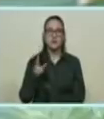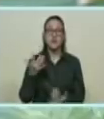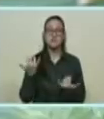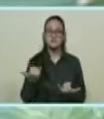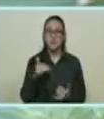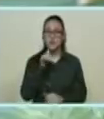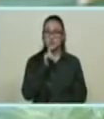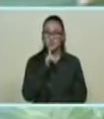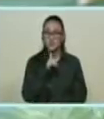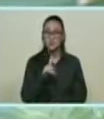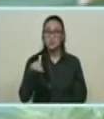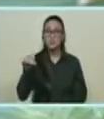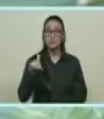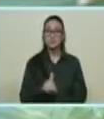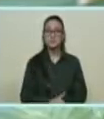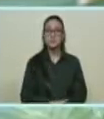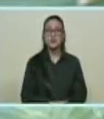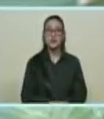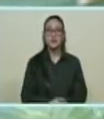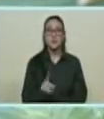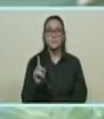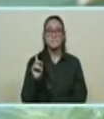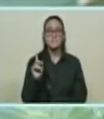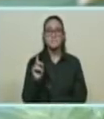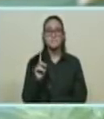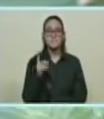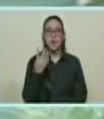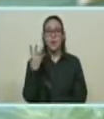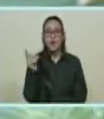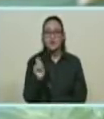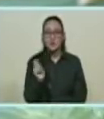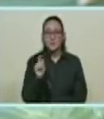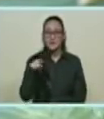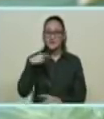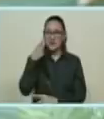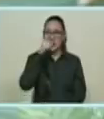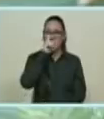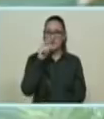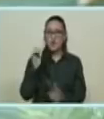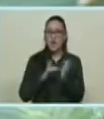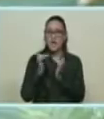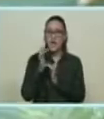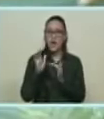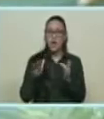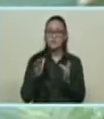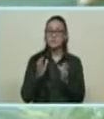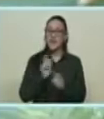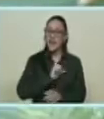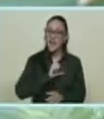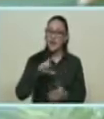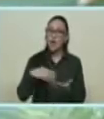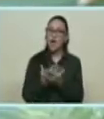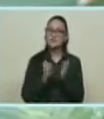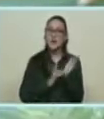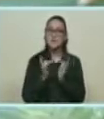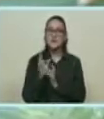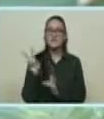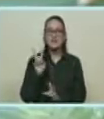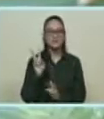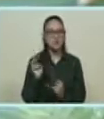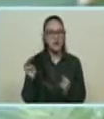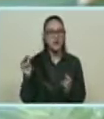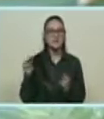anunciado que en el primer cuatrimestre de enero a abril, Venezuela va a llegar